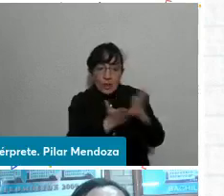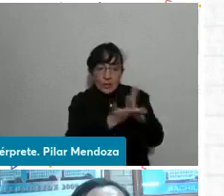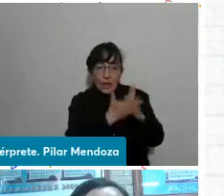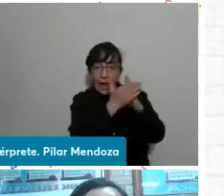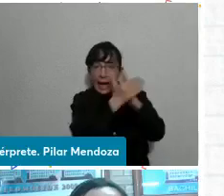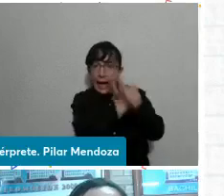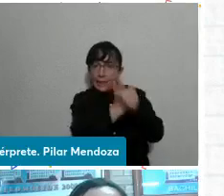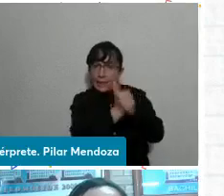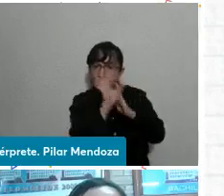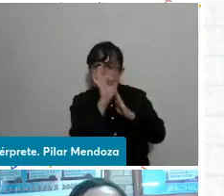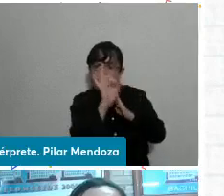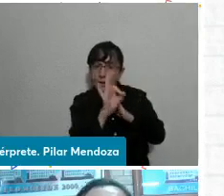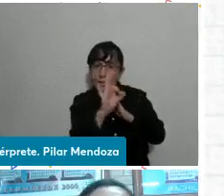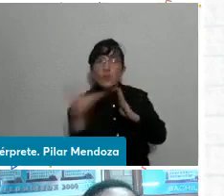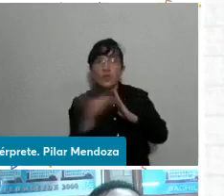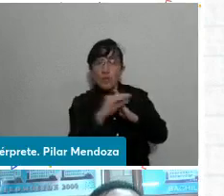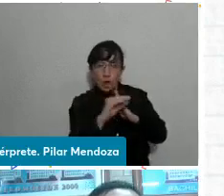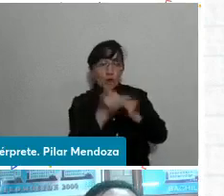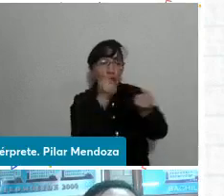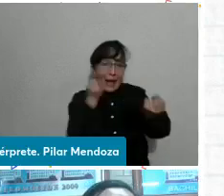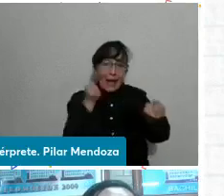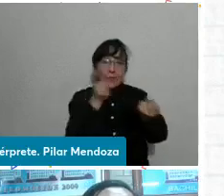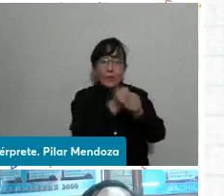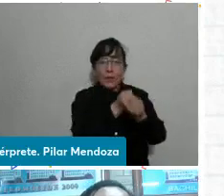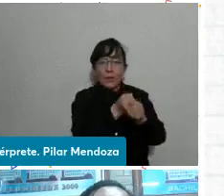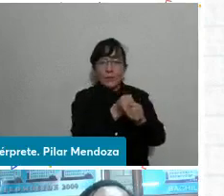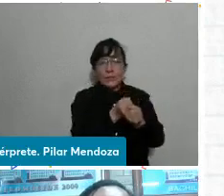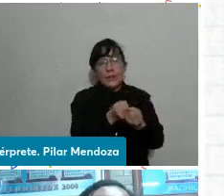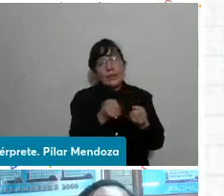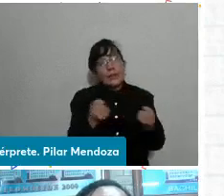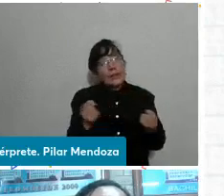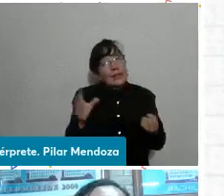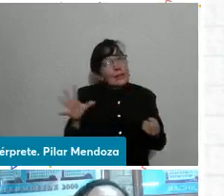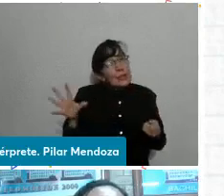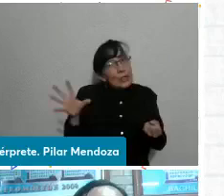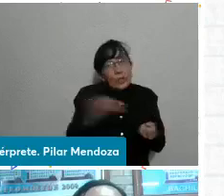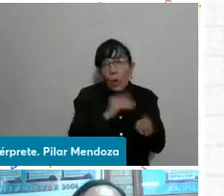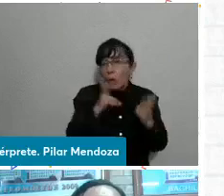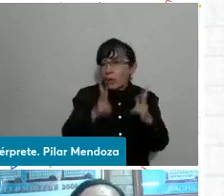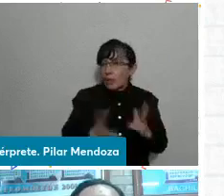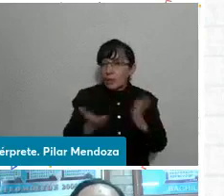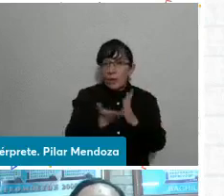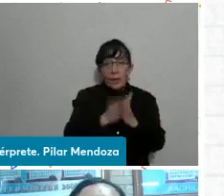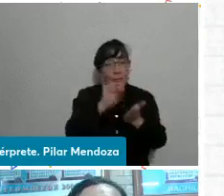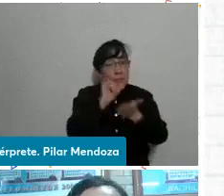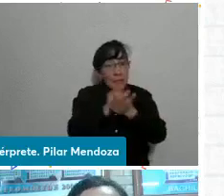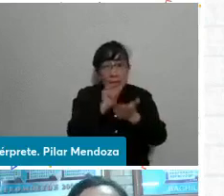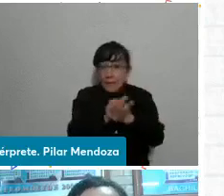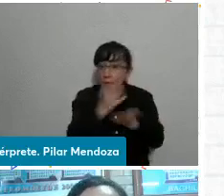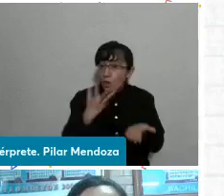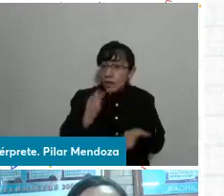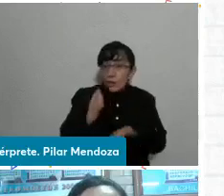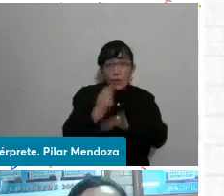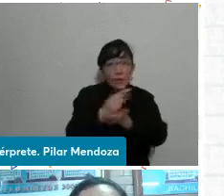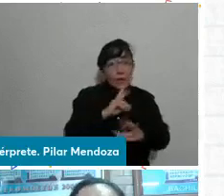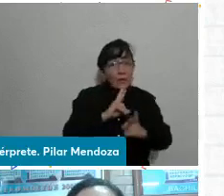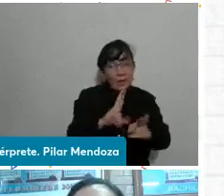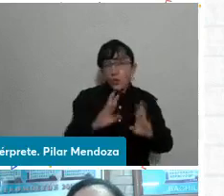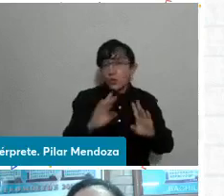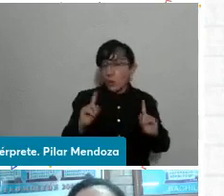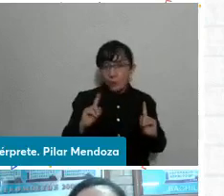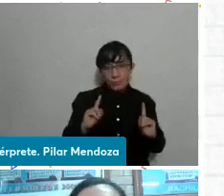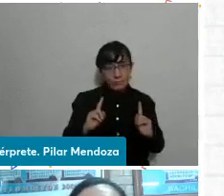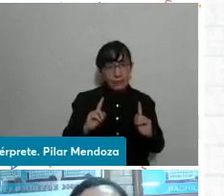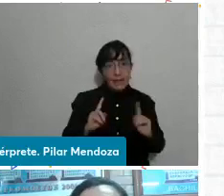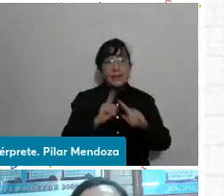las diferentes áreas. No todos los estudiantes van a aprender y a mostrar, digamos, que resultados de la misma forma. Y tenemos que